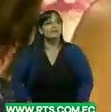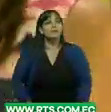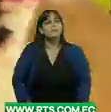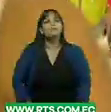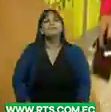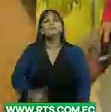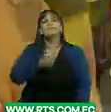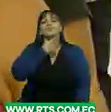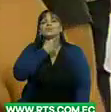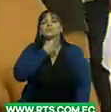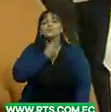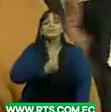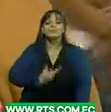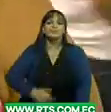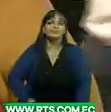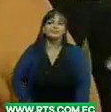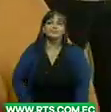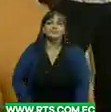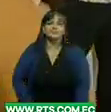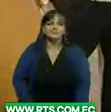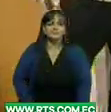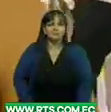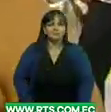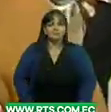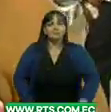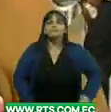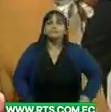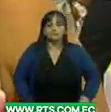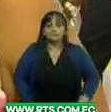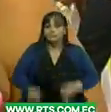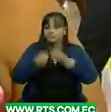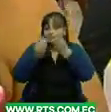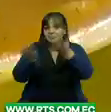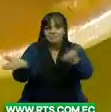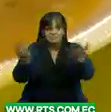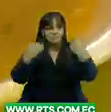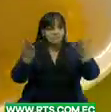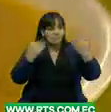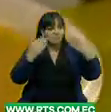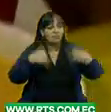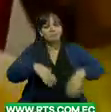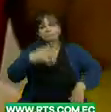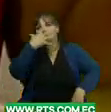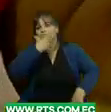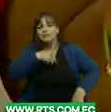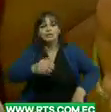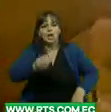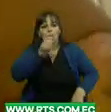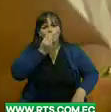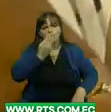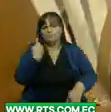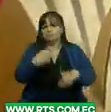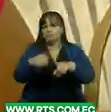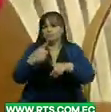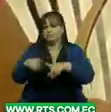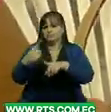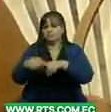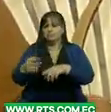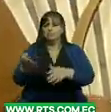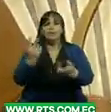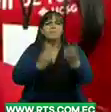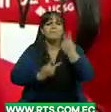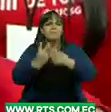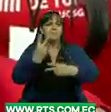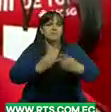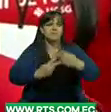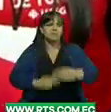que me he sorprendido, recomendadísimo para que vengan a visitar por las fiestas de Guayaquil. Por primera vez serán utilizados